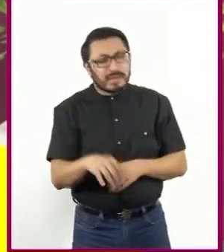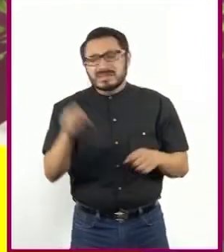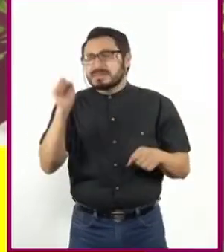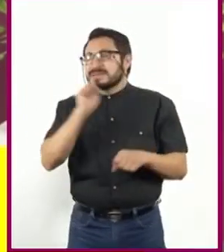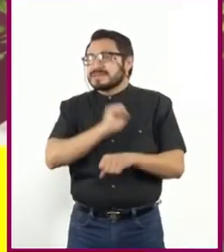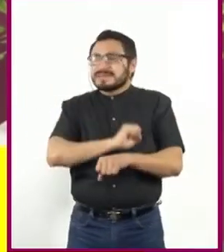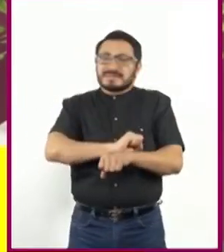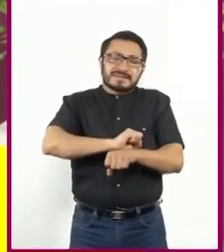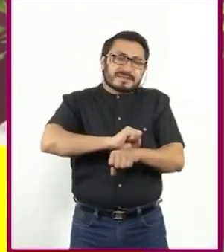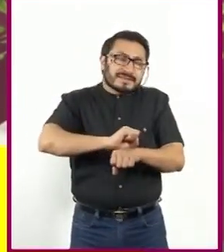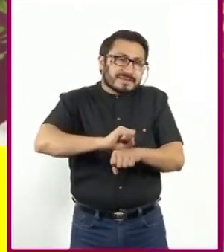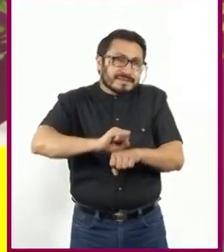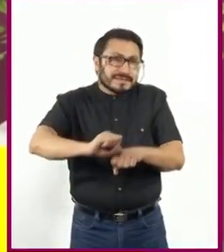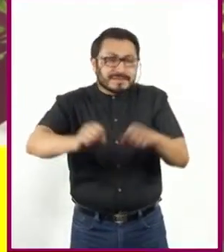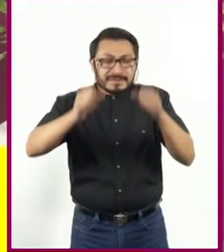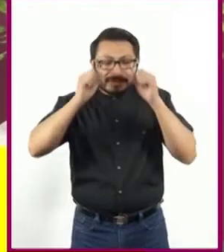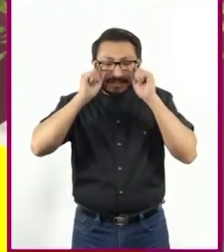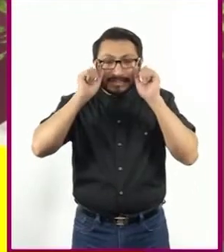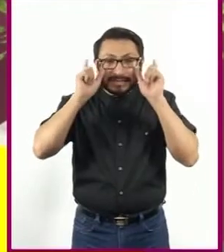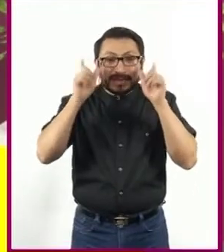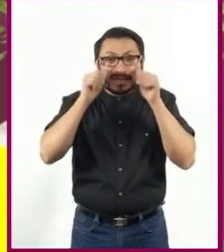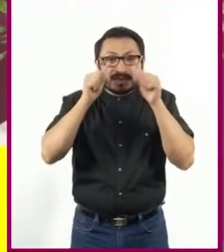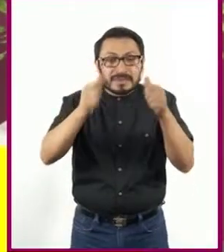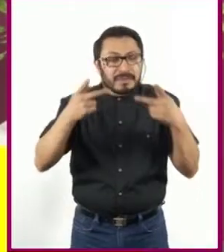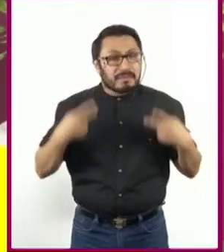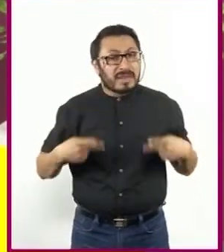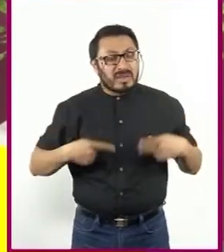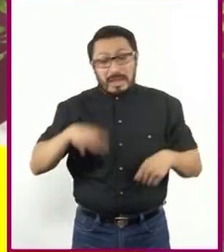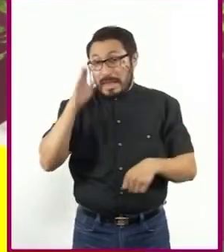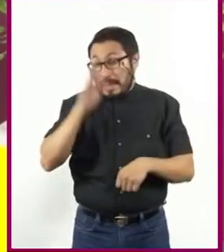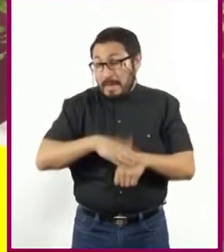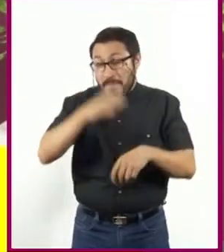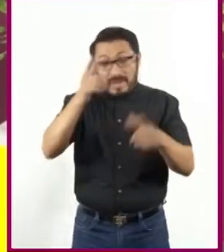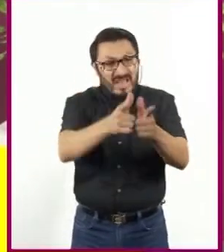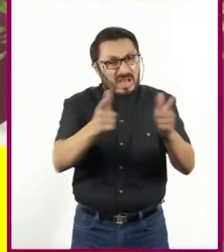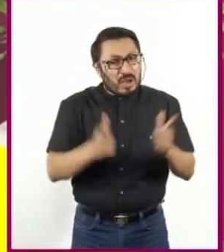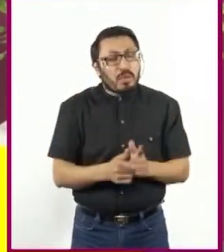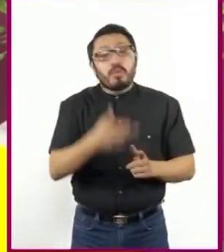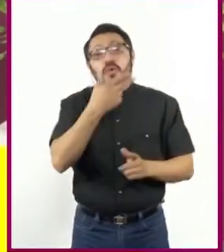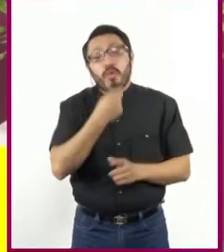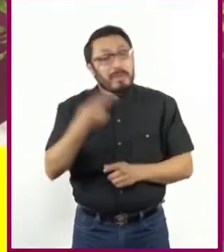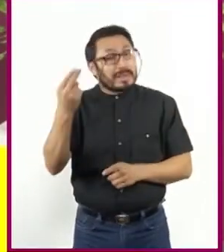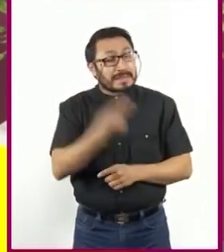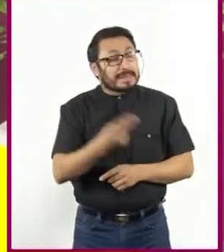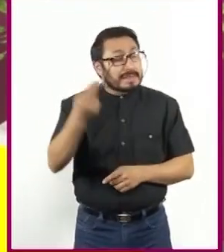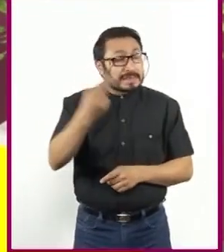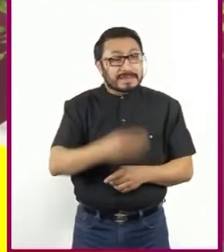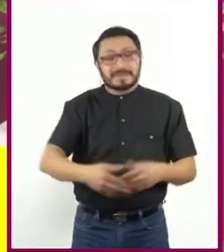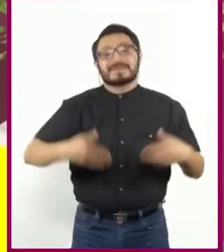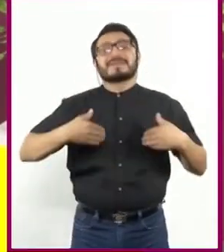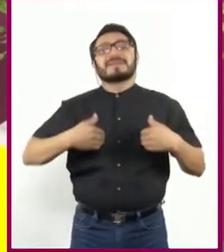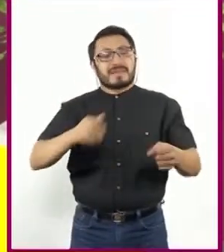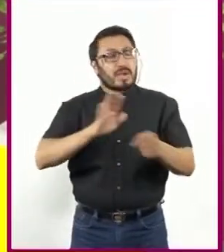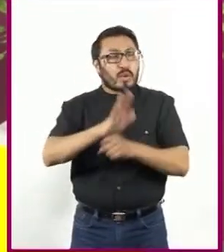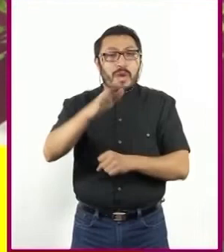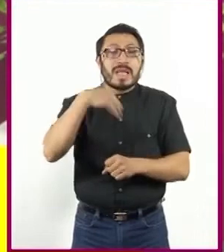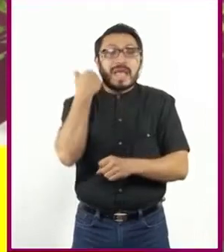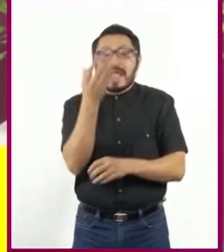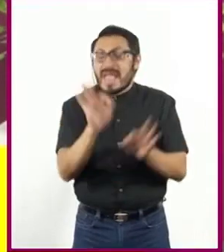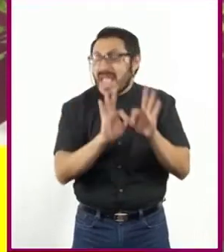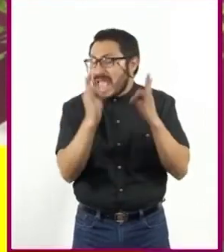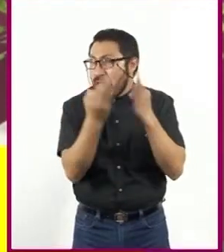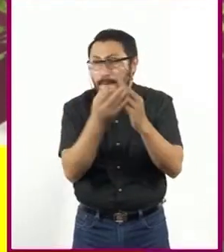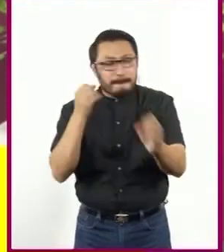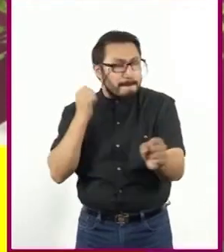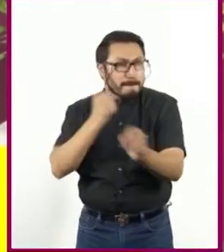de las personas, principalmente de grupos de varones, que requieren comprender que cualquier manifestación de